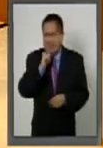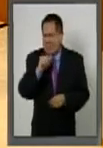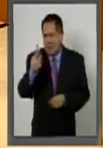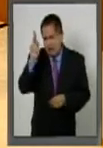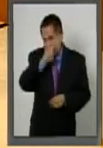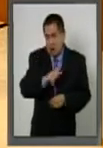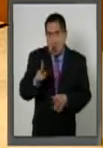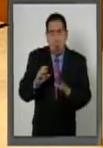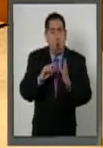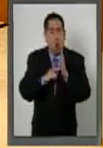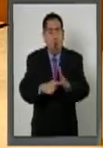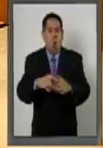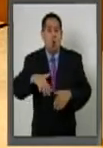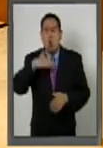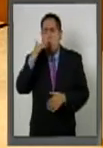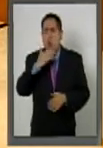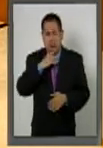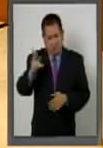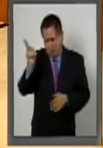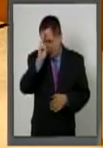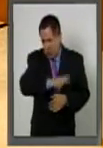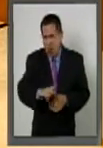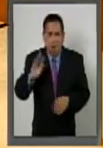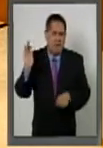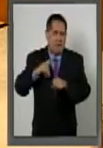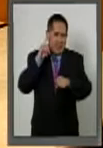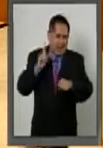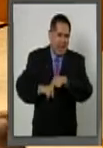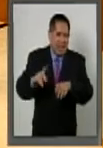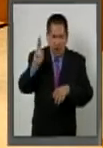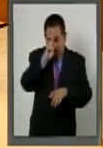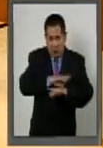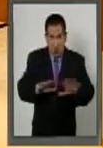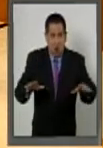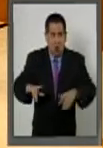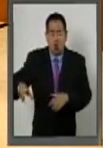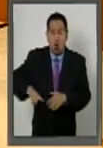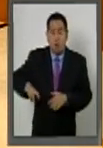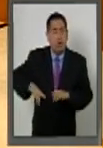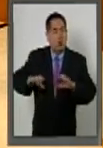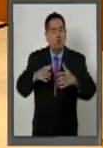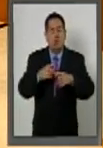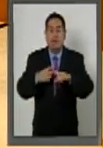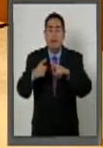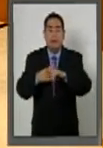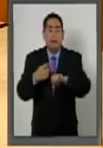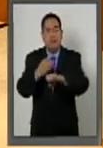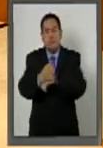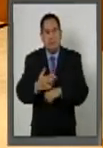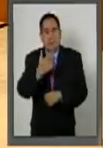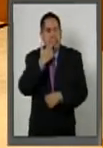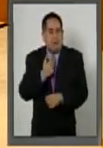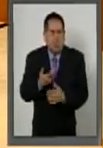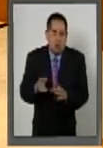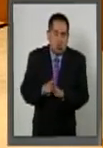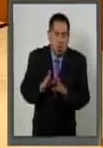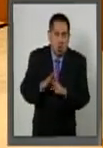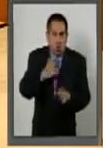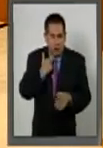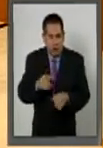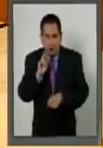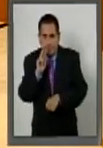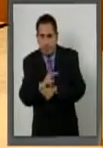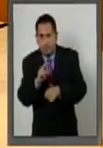terribles ejemplos de corrupción a nivel federal y a nivel de los gobiernos stand de los estados que no tuvieron la supervisión